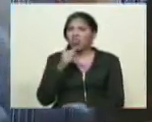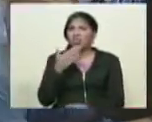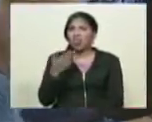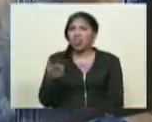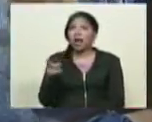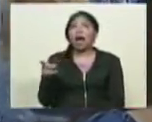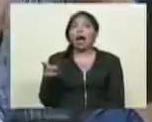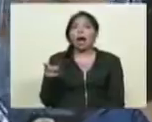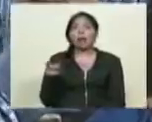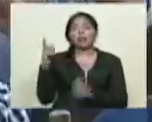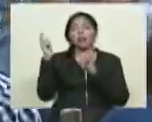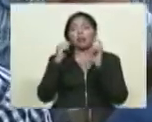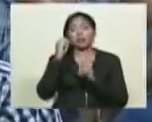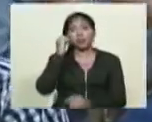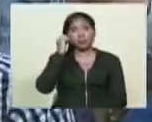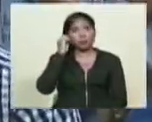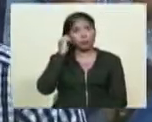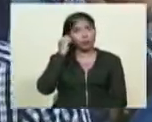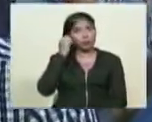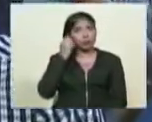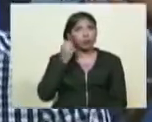Gracias. Gracias.